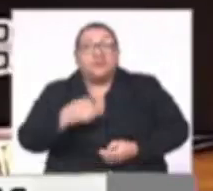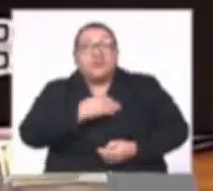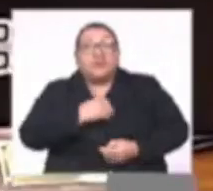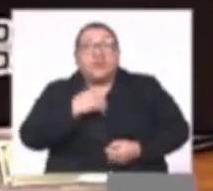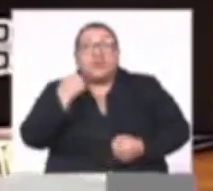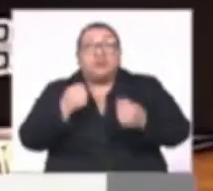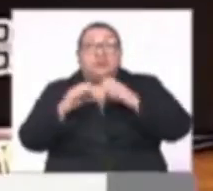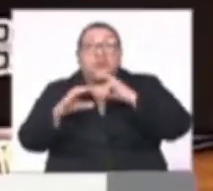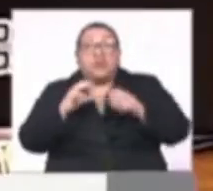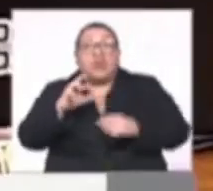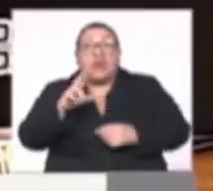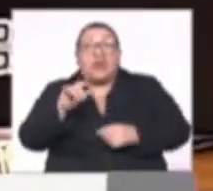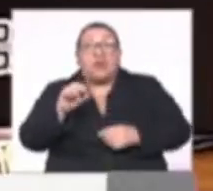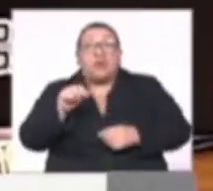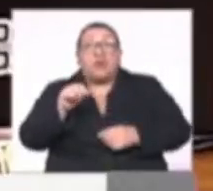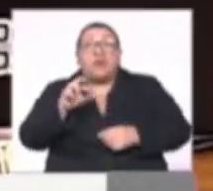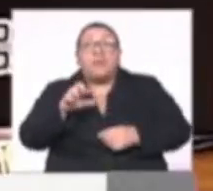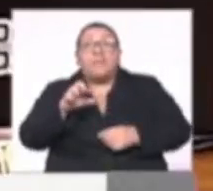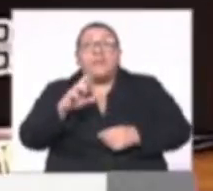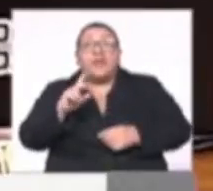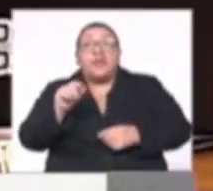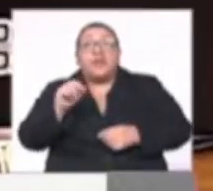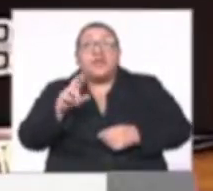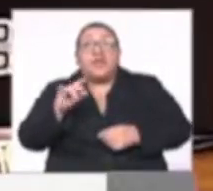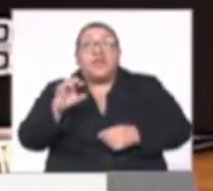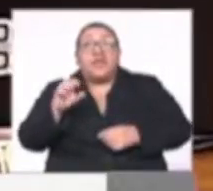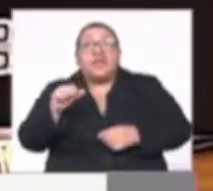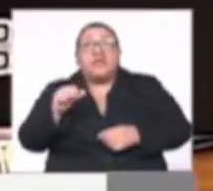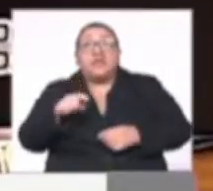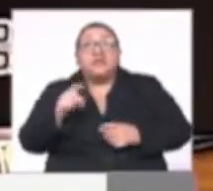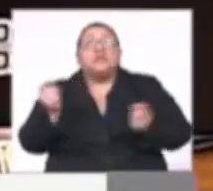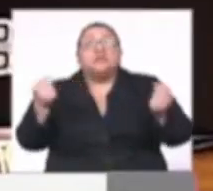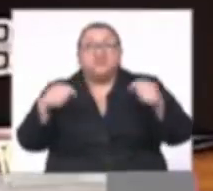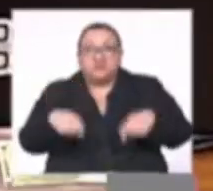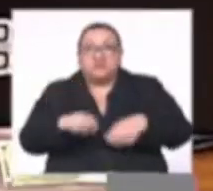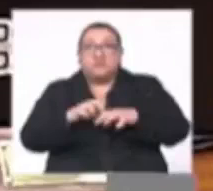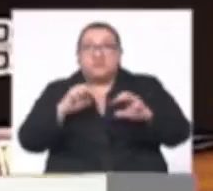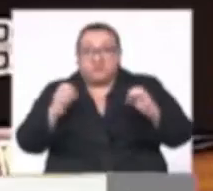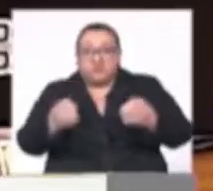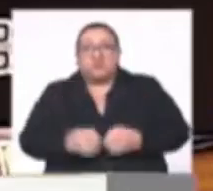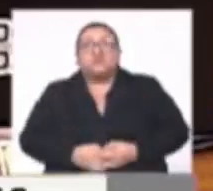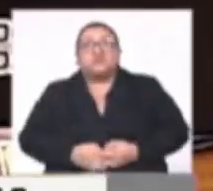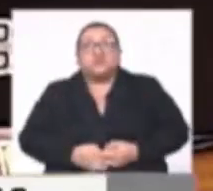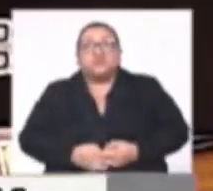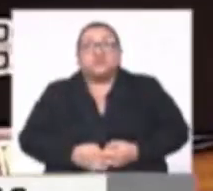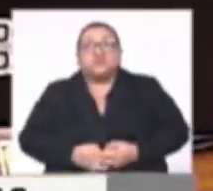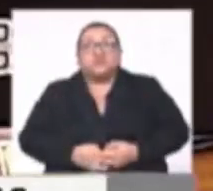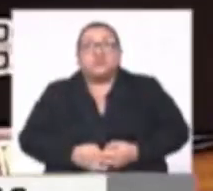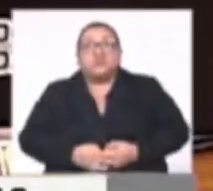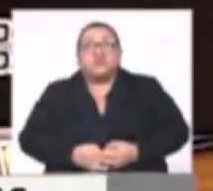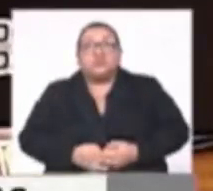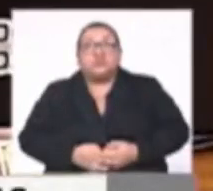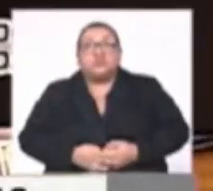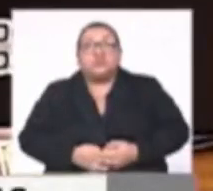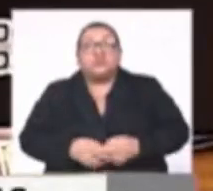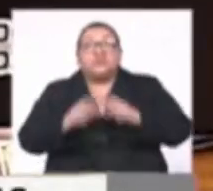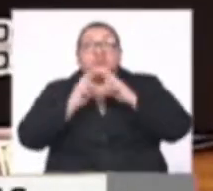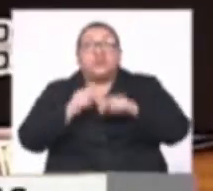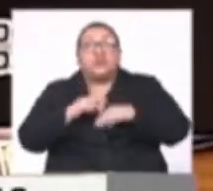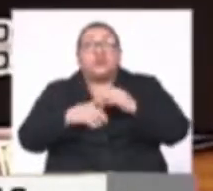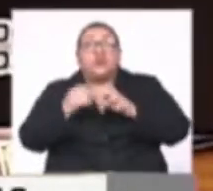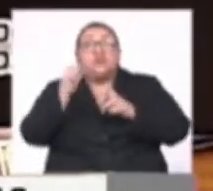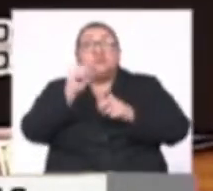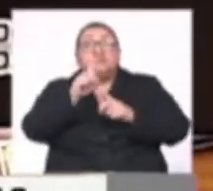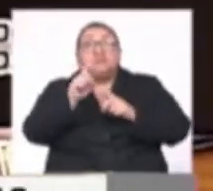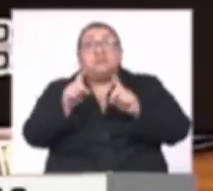señor Raúl Ricardo Pérez Reyes Espejo, concurra al Pleno del Congreso de la República a fin de contestar el pliego